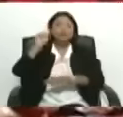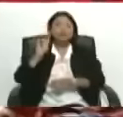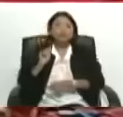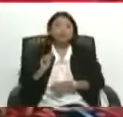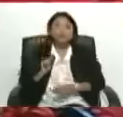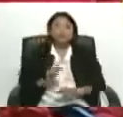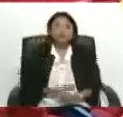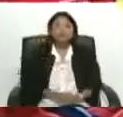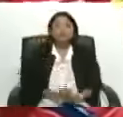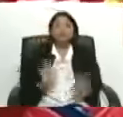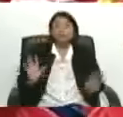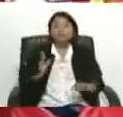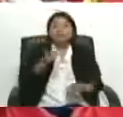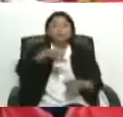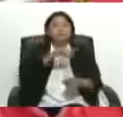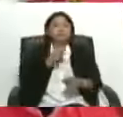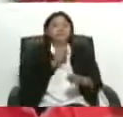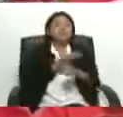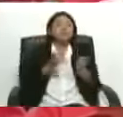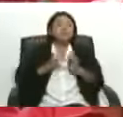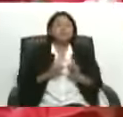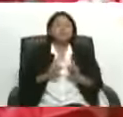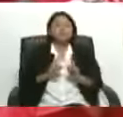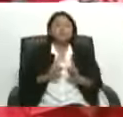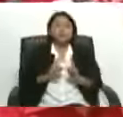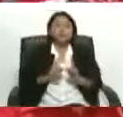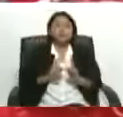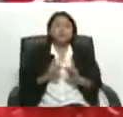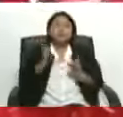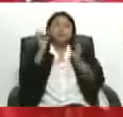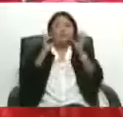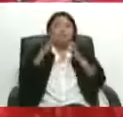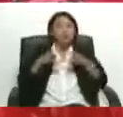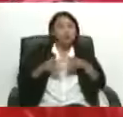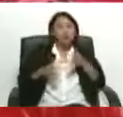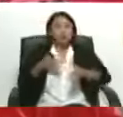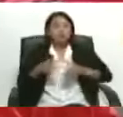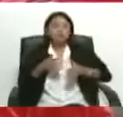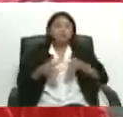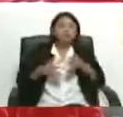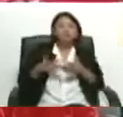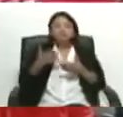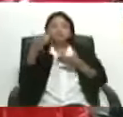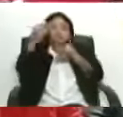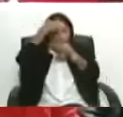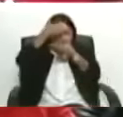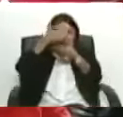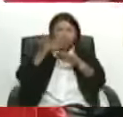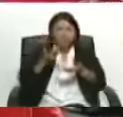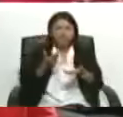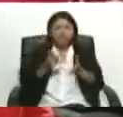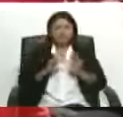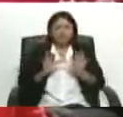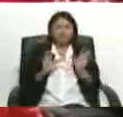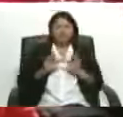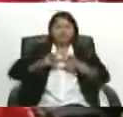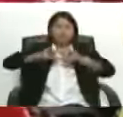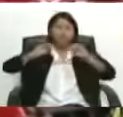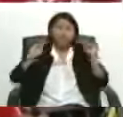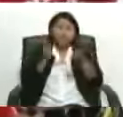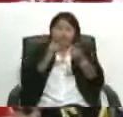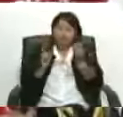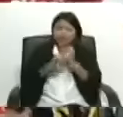Ellos van a decir, están creando los colectivos, los colectivos. Nosotros somos un gran colectivo.